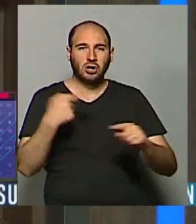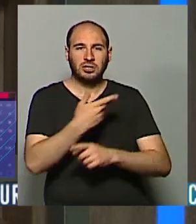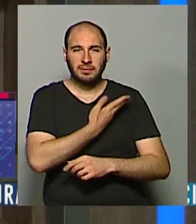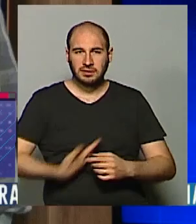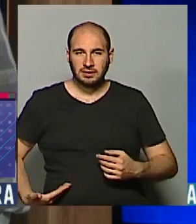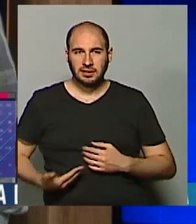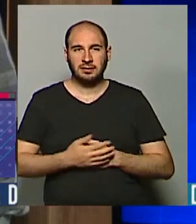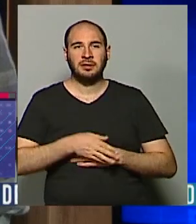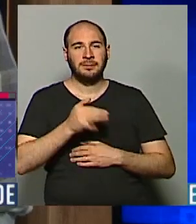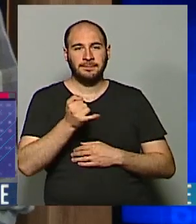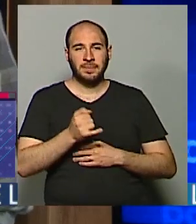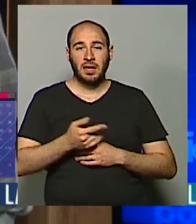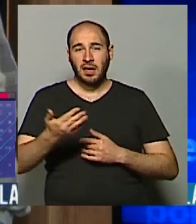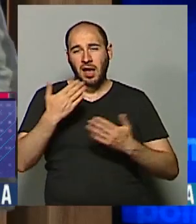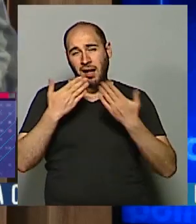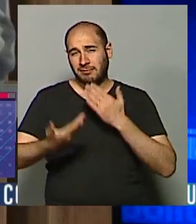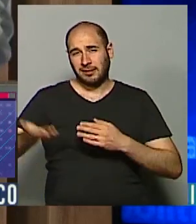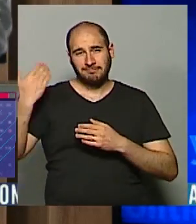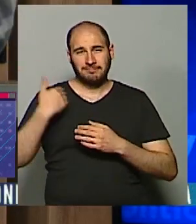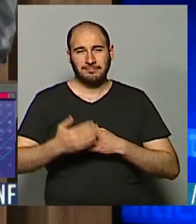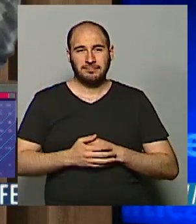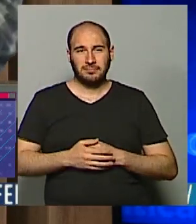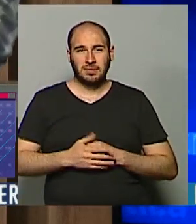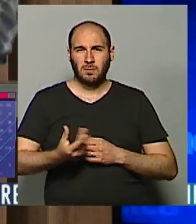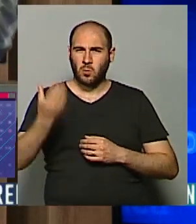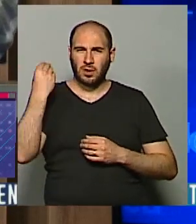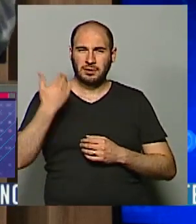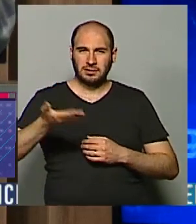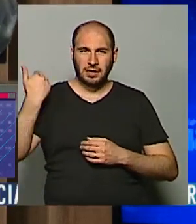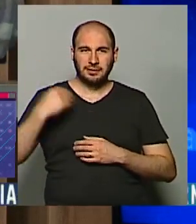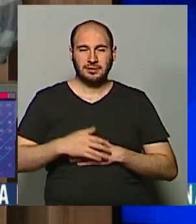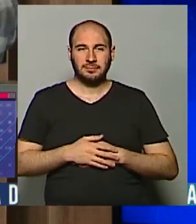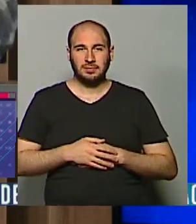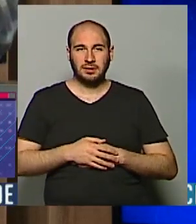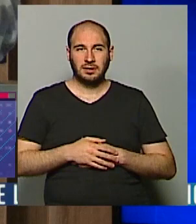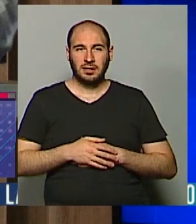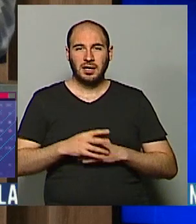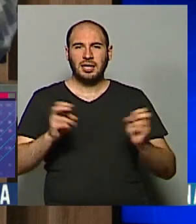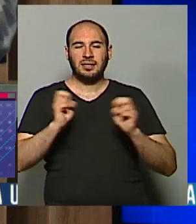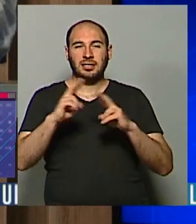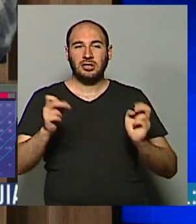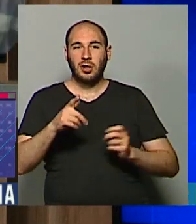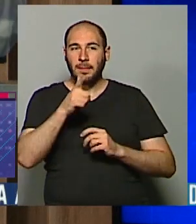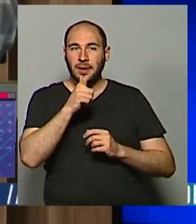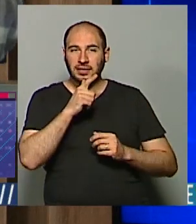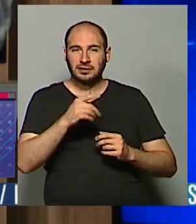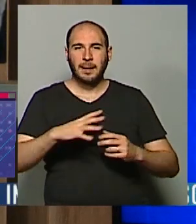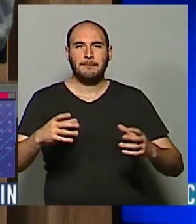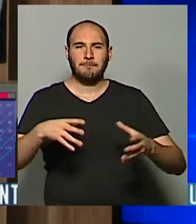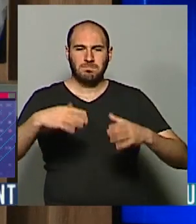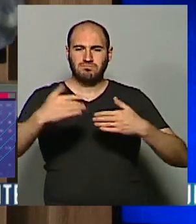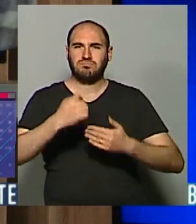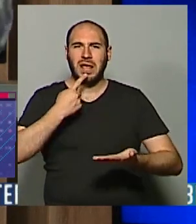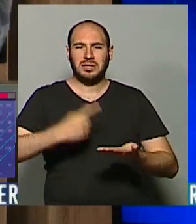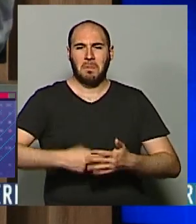presidente. Es así, lo habíamos hablado ya hace varias semanas atrás, sobre lo que denominaban como el paquetazo, ¿no es cierto? Una